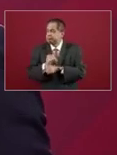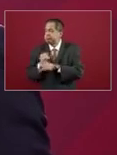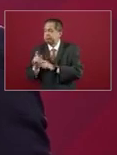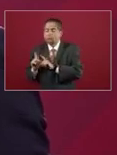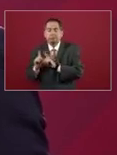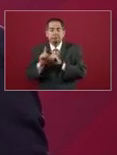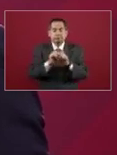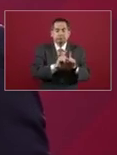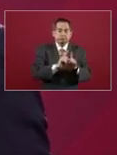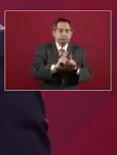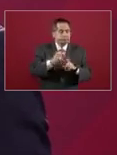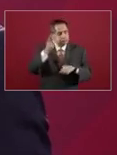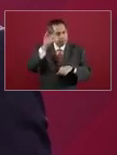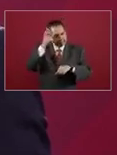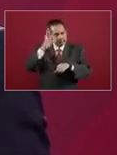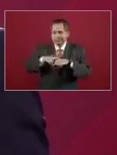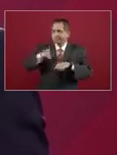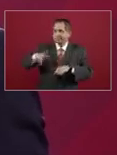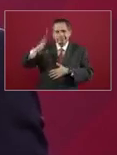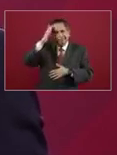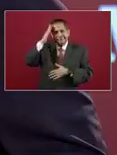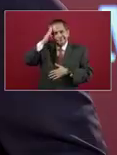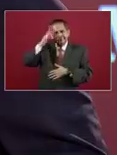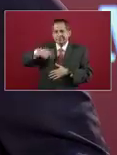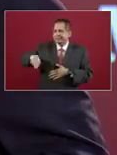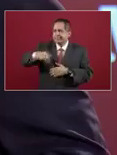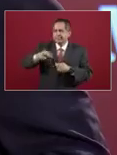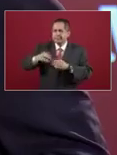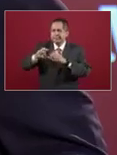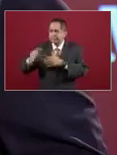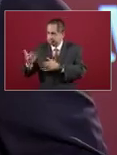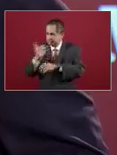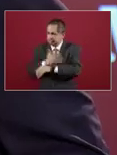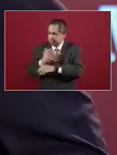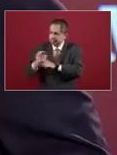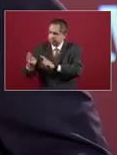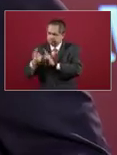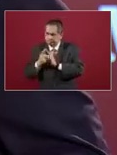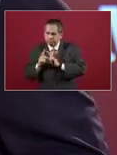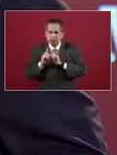a los dirigentes de las cámaras que nos acompañen.